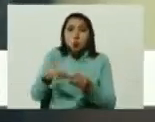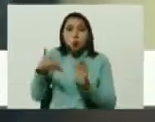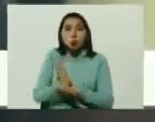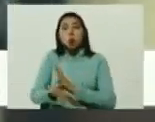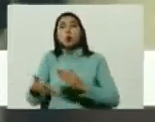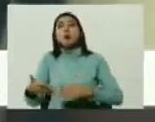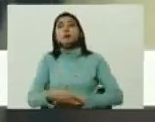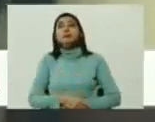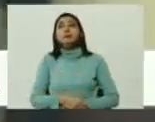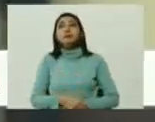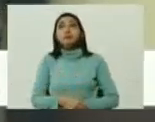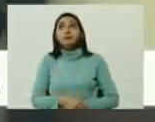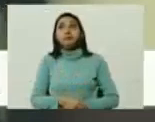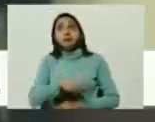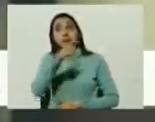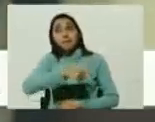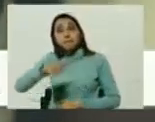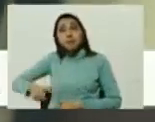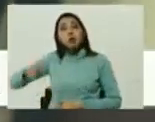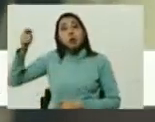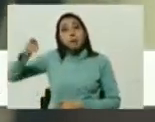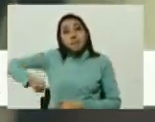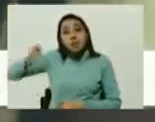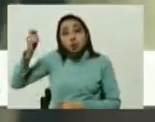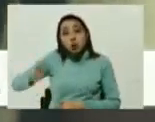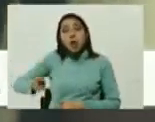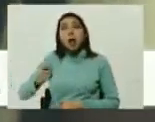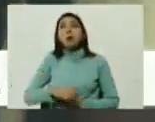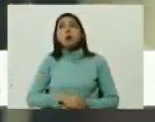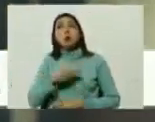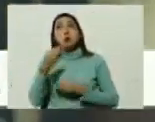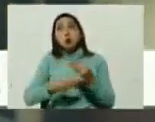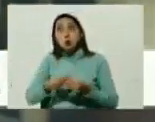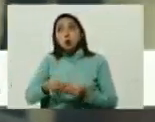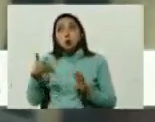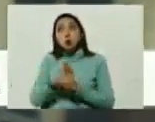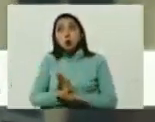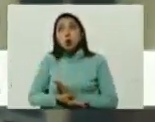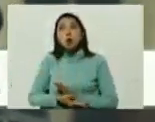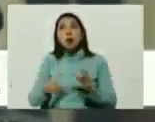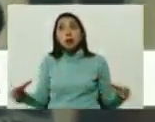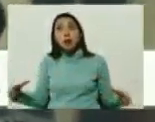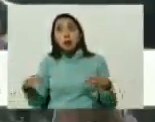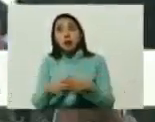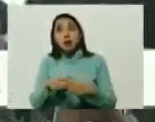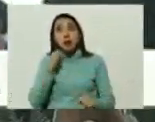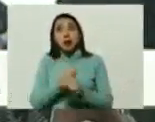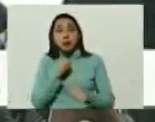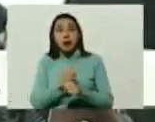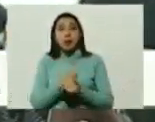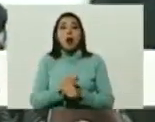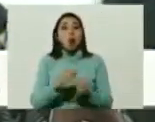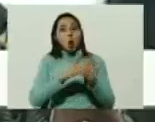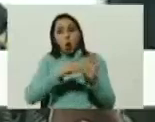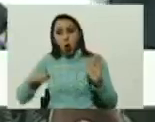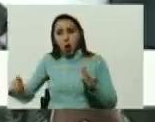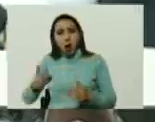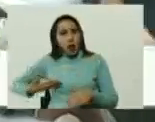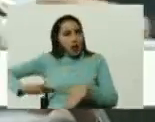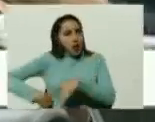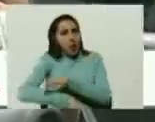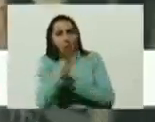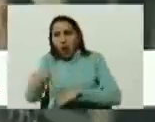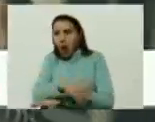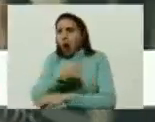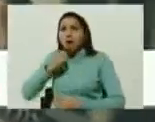cierto los pensionados y adultos mayores generan junto a la administración pública con los comités que humanos teníamos que salir a la calle